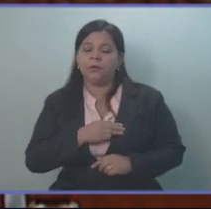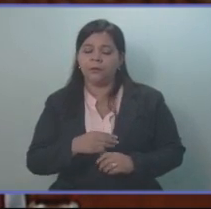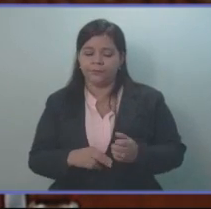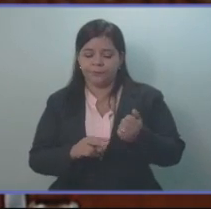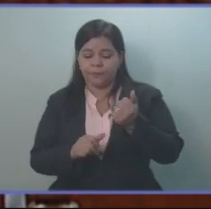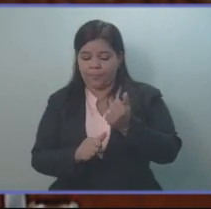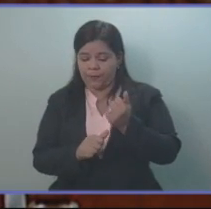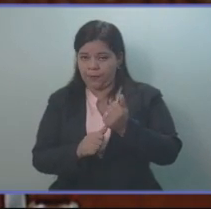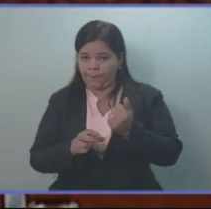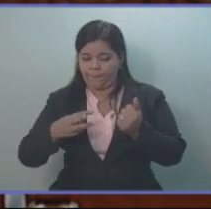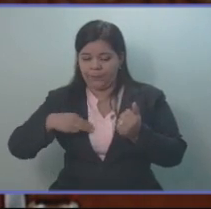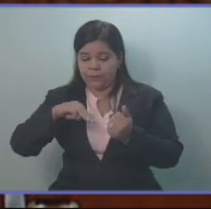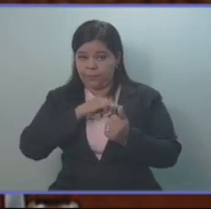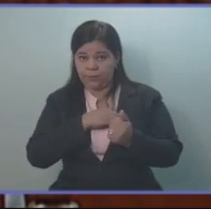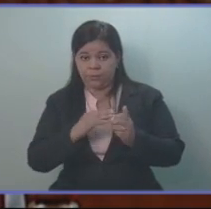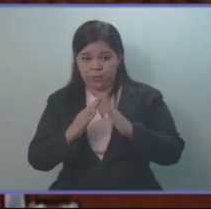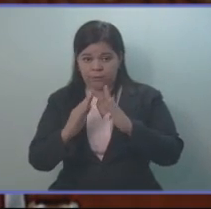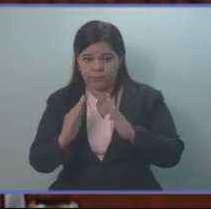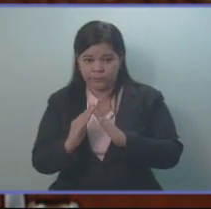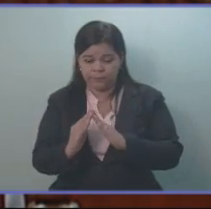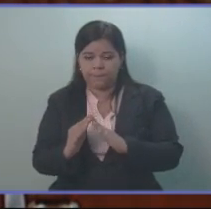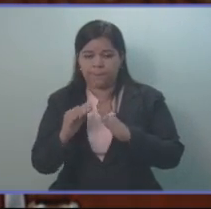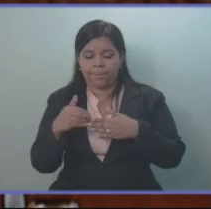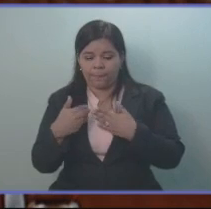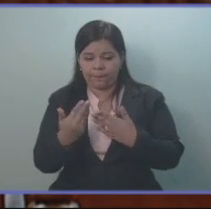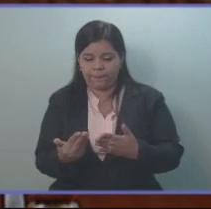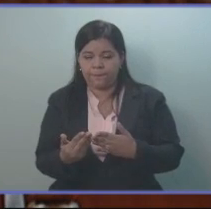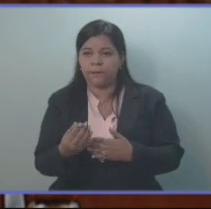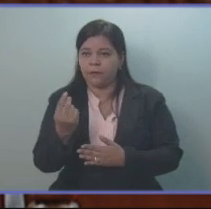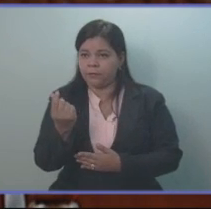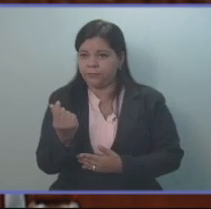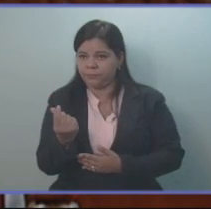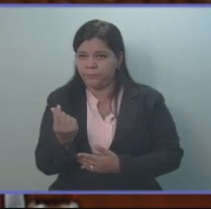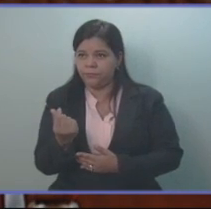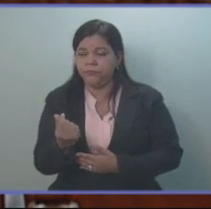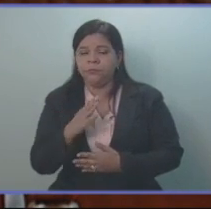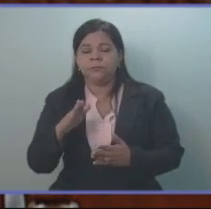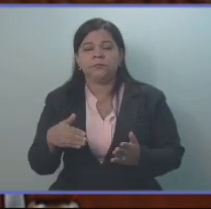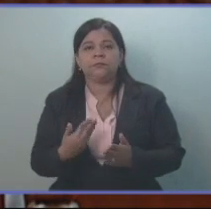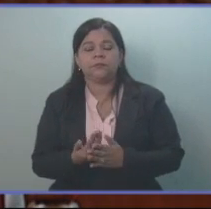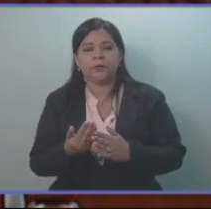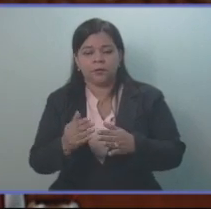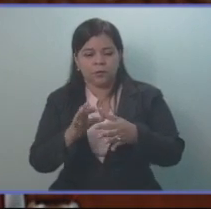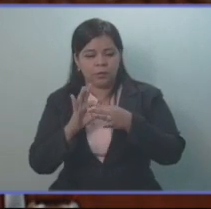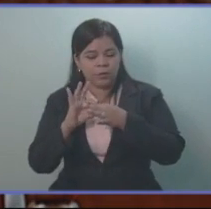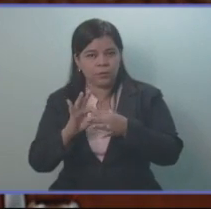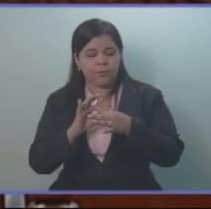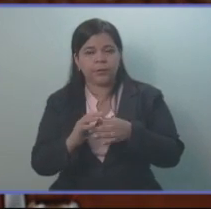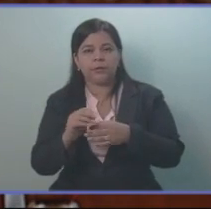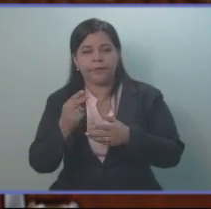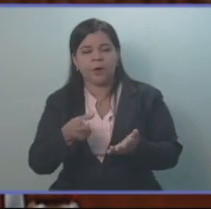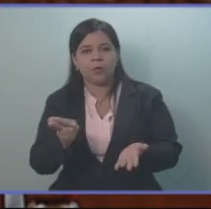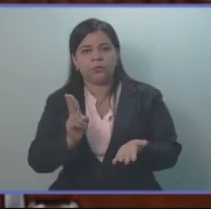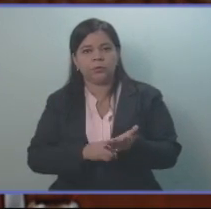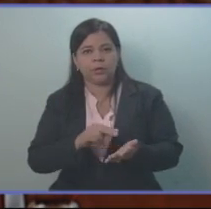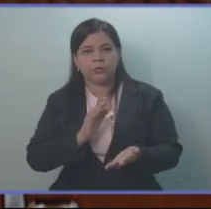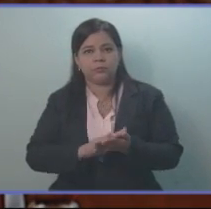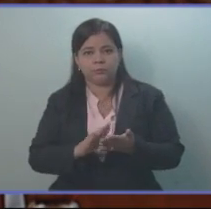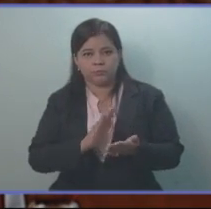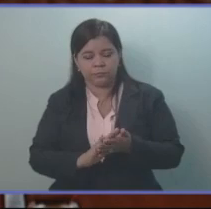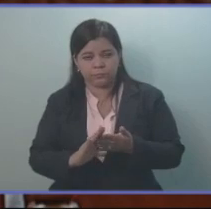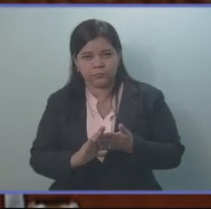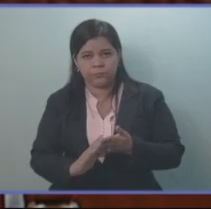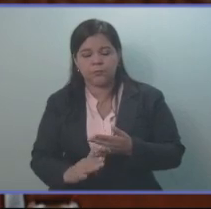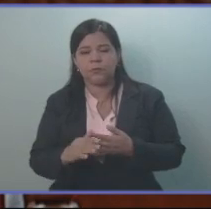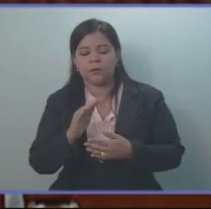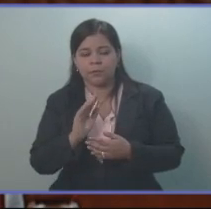Viceministerio de Vivienda y Desarrollo Urbano otorgará recursos a las cooperativas mediante contratos de financiamiento